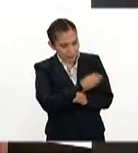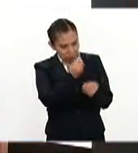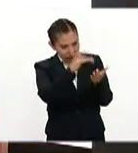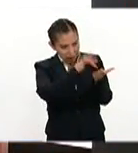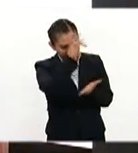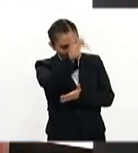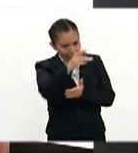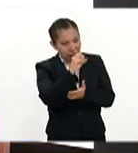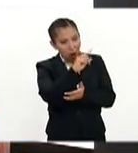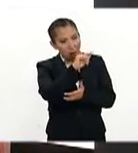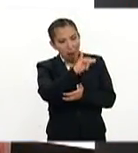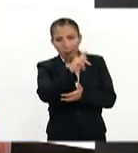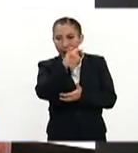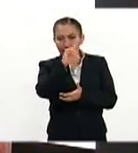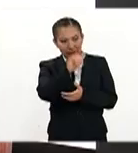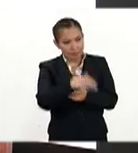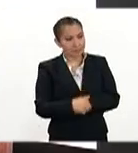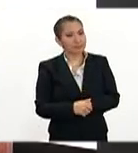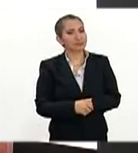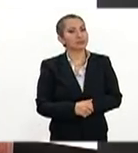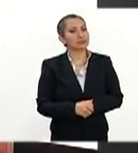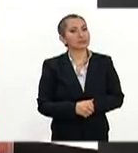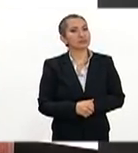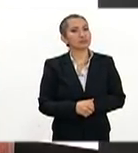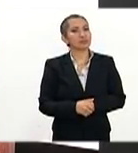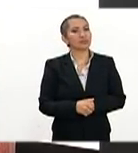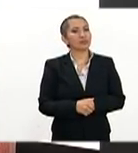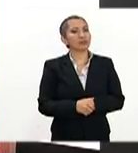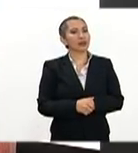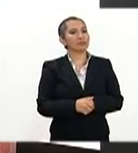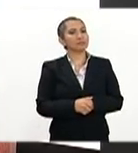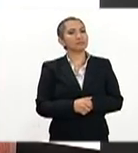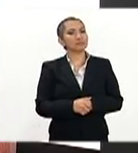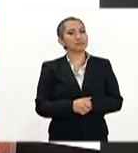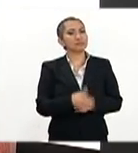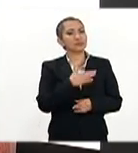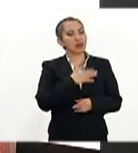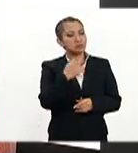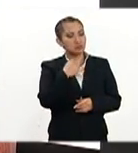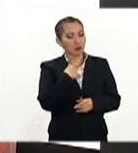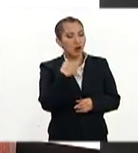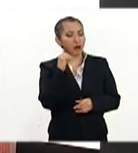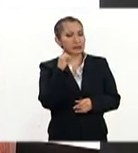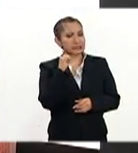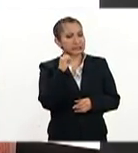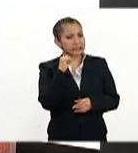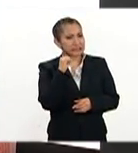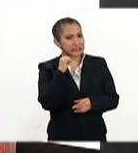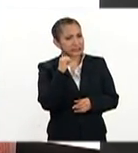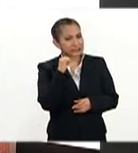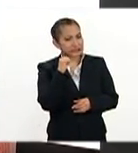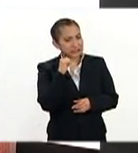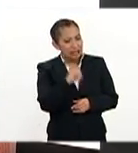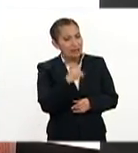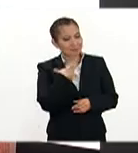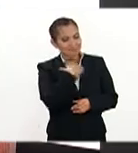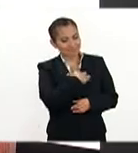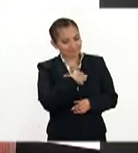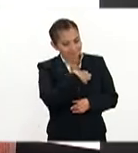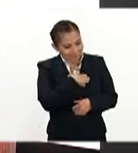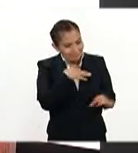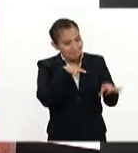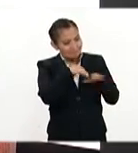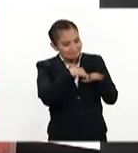muchas gracias, Omar. Muchas gracias, Pati. Bueno, yo sí estoy muy contenta de